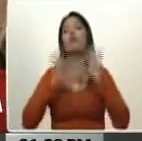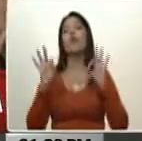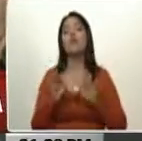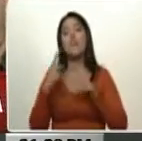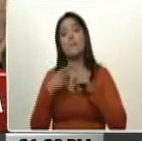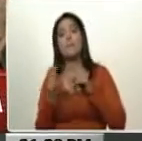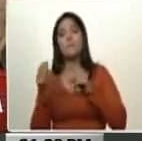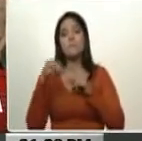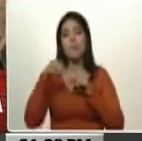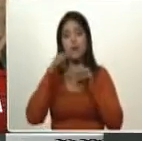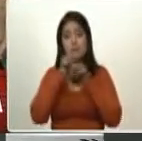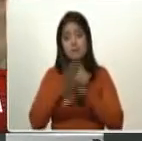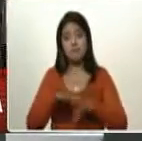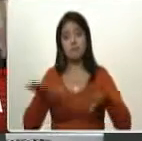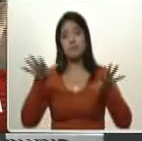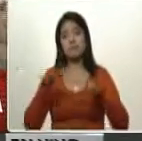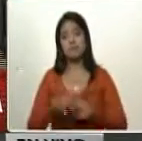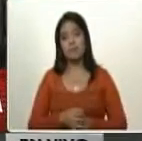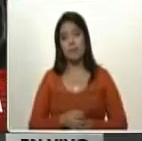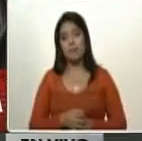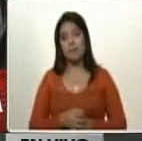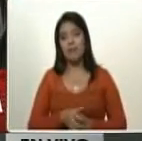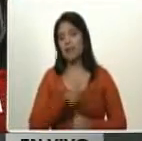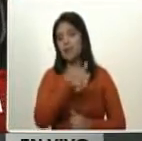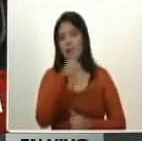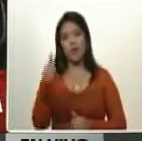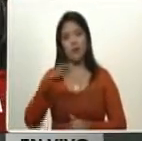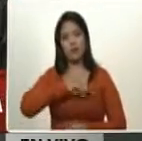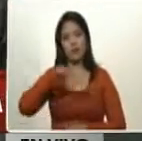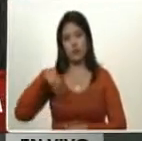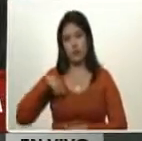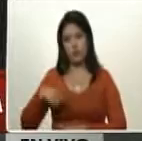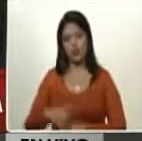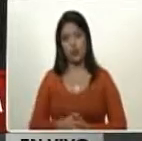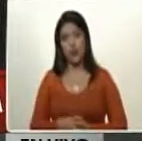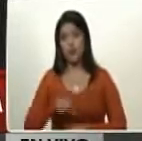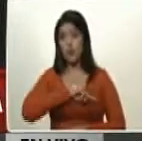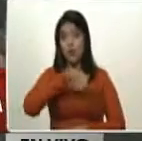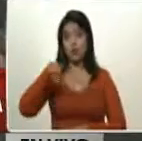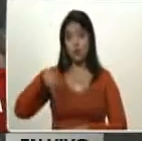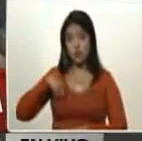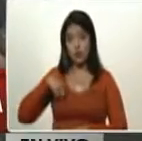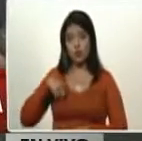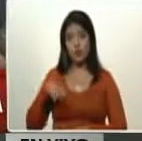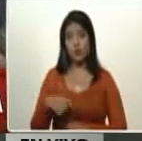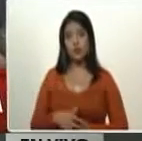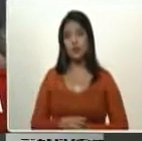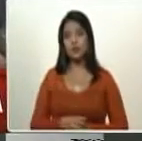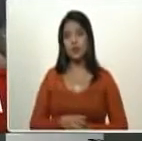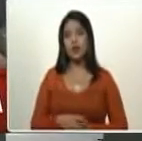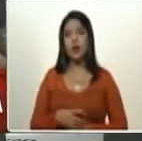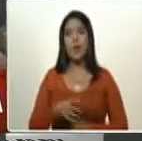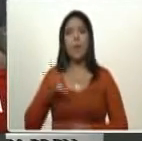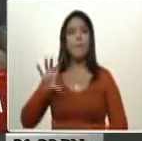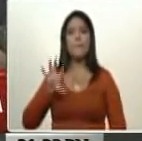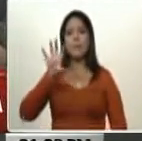agregación espacial de cada uno de nosotros. Nosotros no somos un